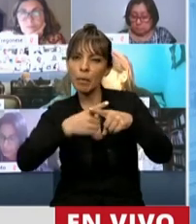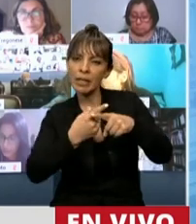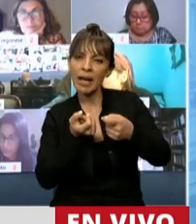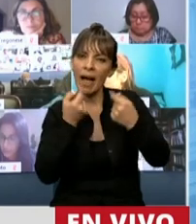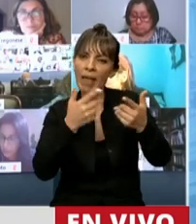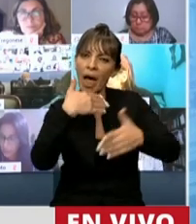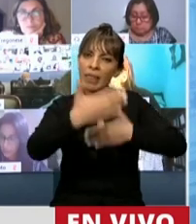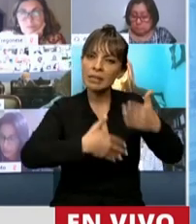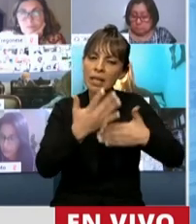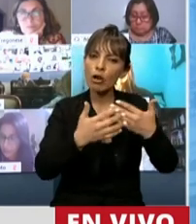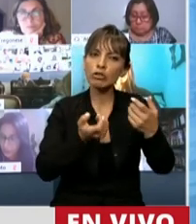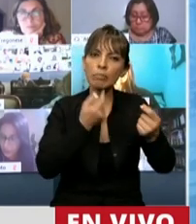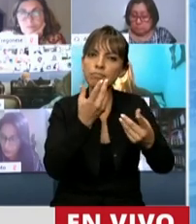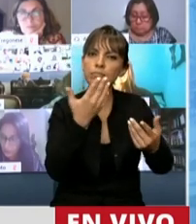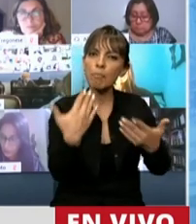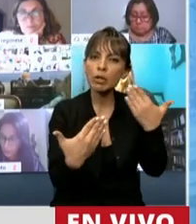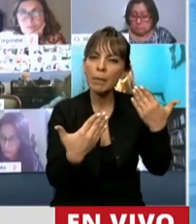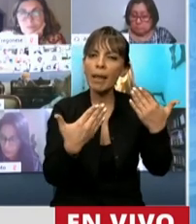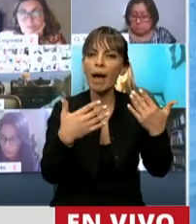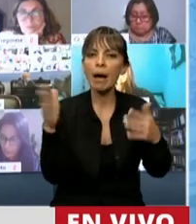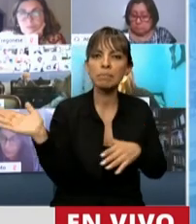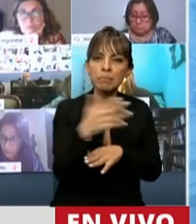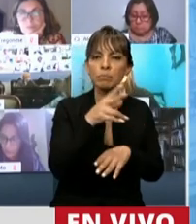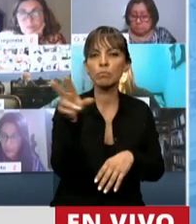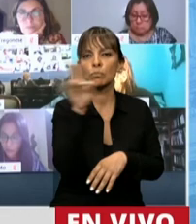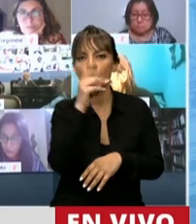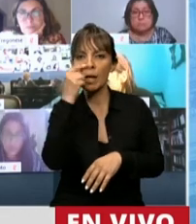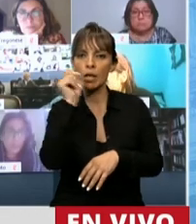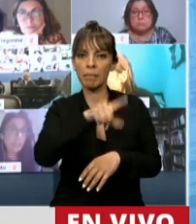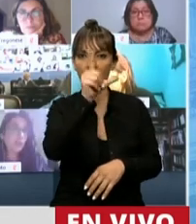el desarrollo de las oportunidades para todos y todas las